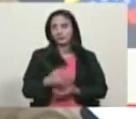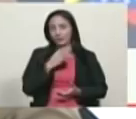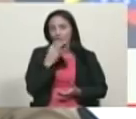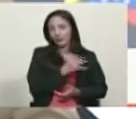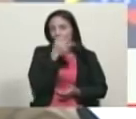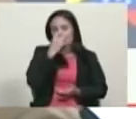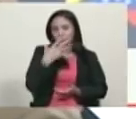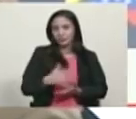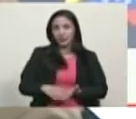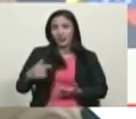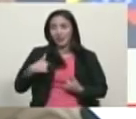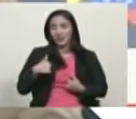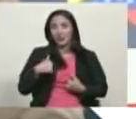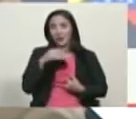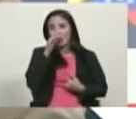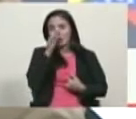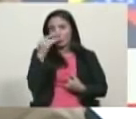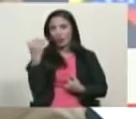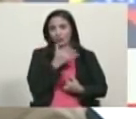Asqueroso, irrisible.